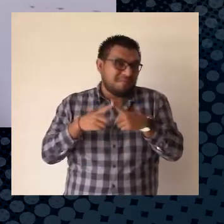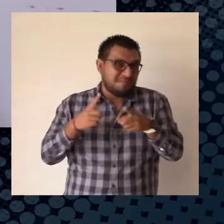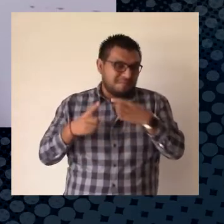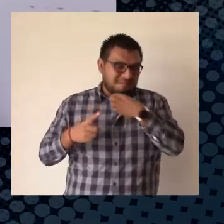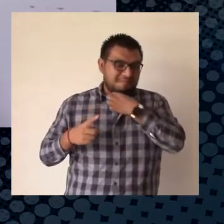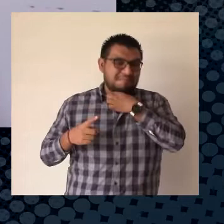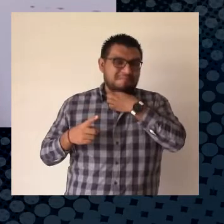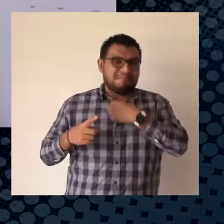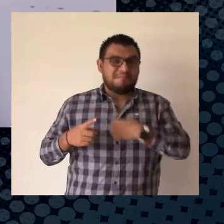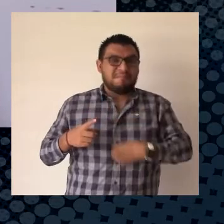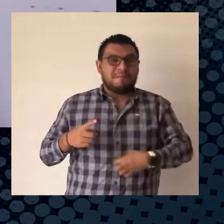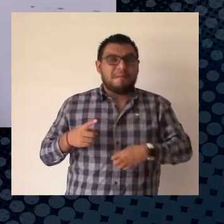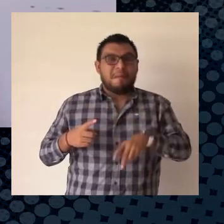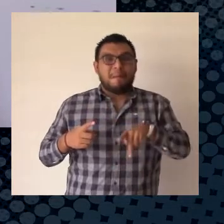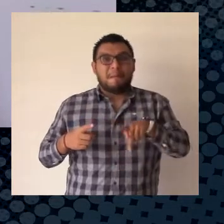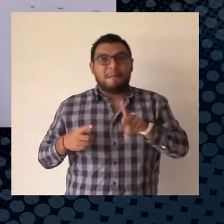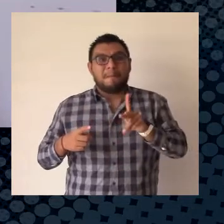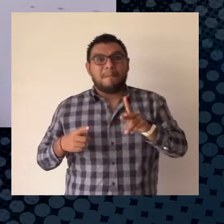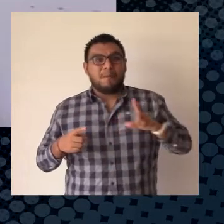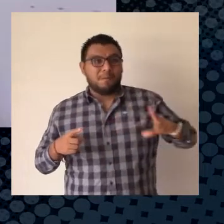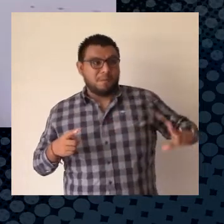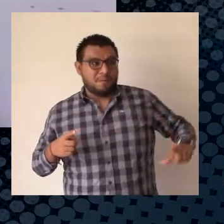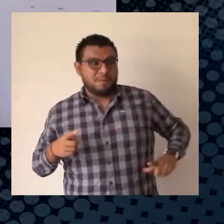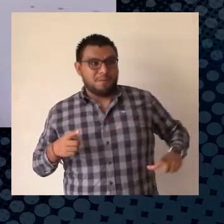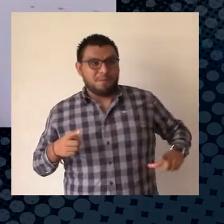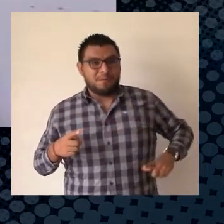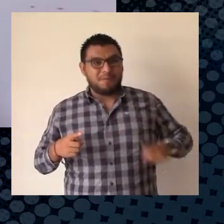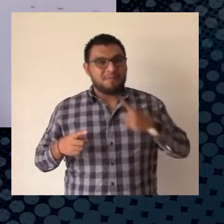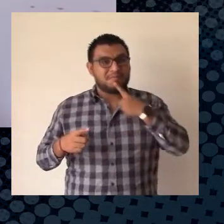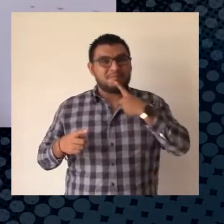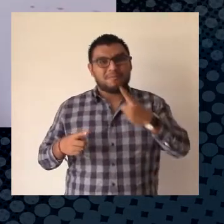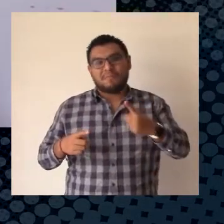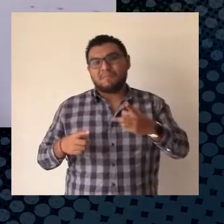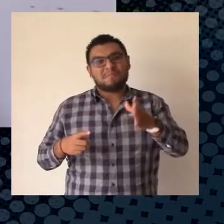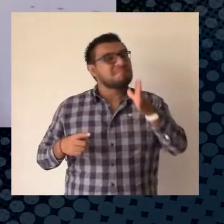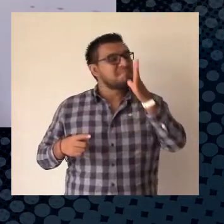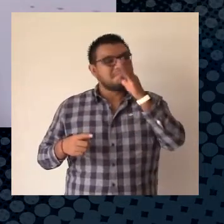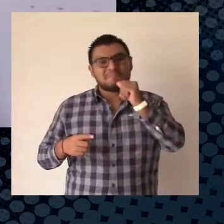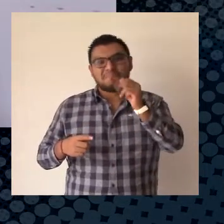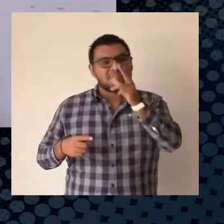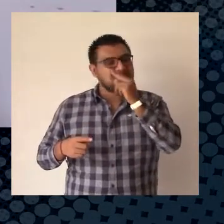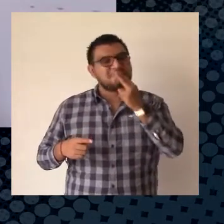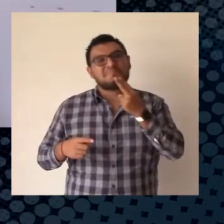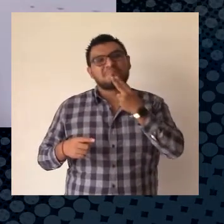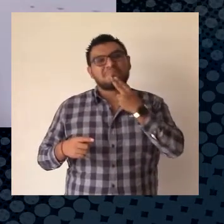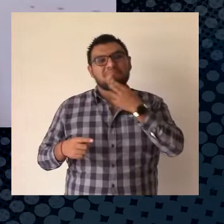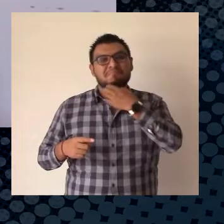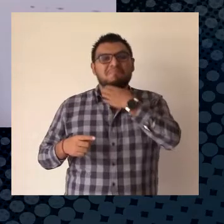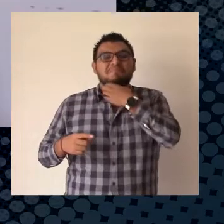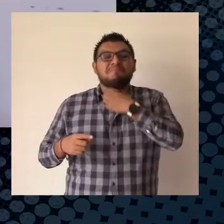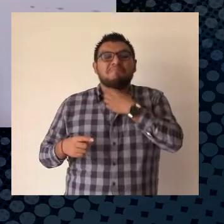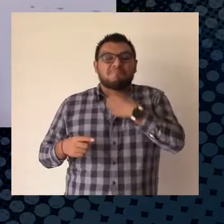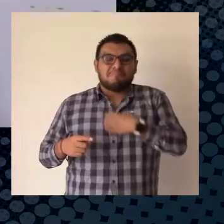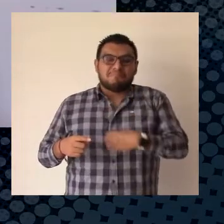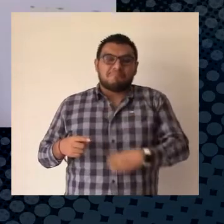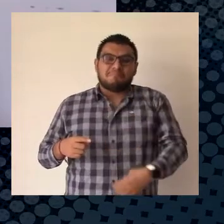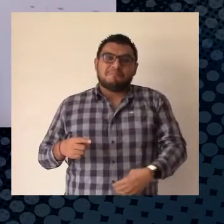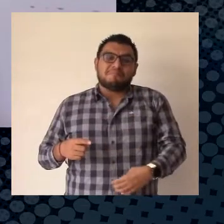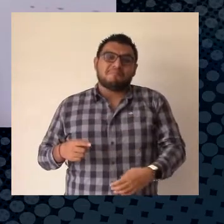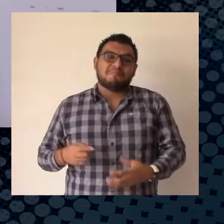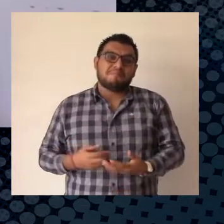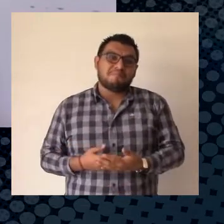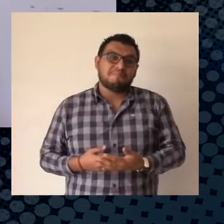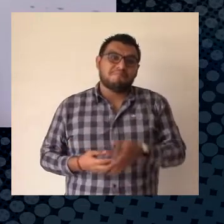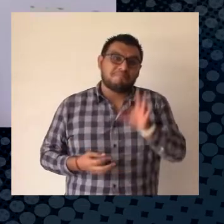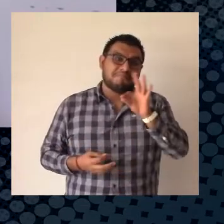la autoridad del gobierno dice que evitemos la corbata, lo vamos a hacer. Y parece que también